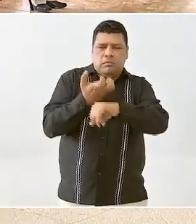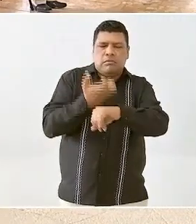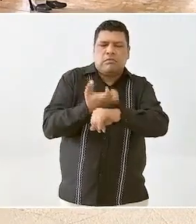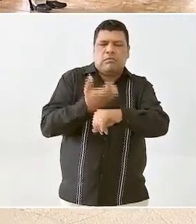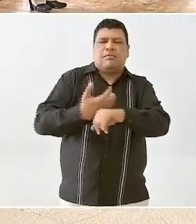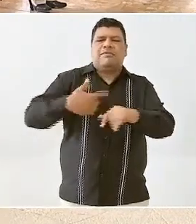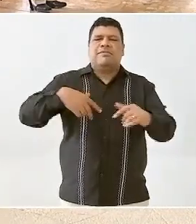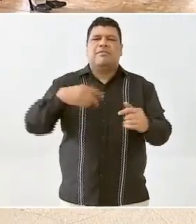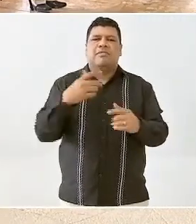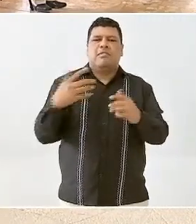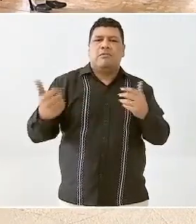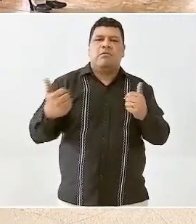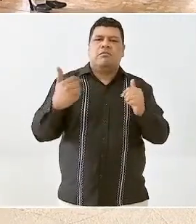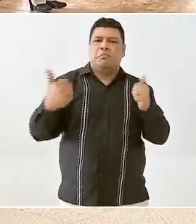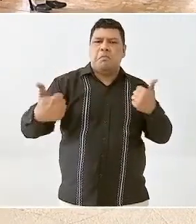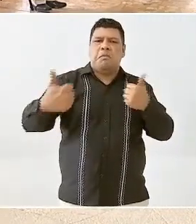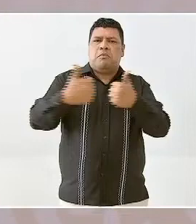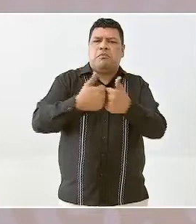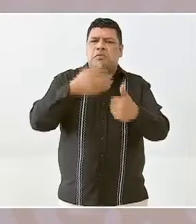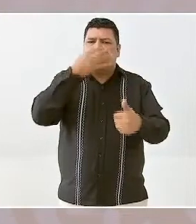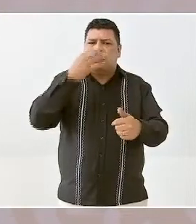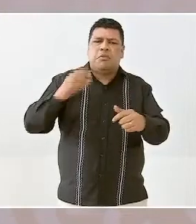Unidos de América.